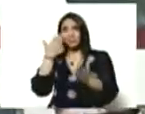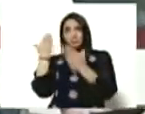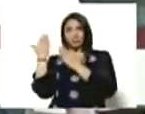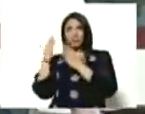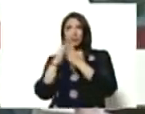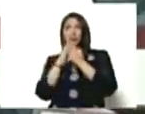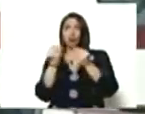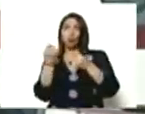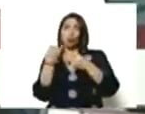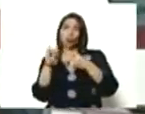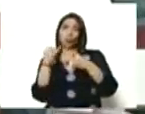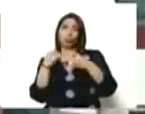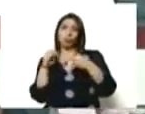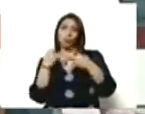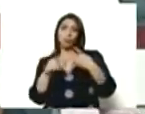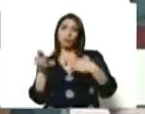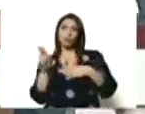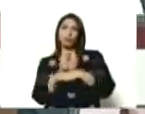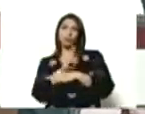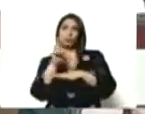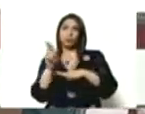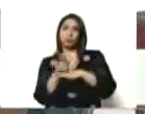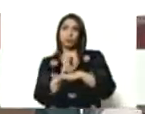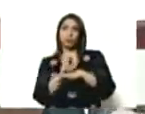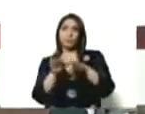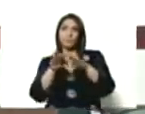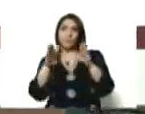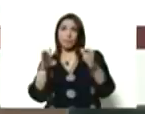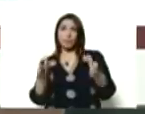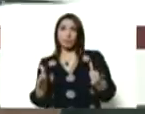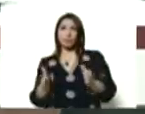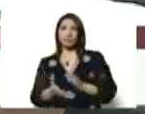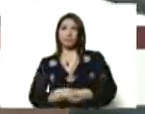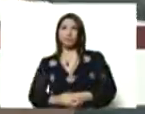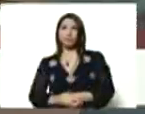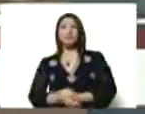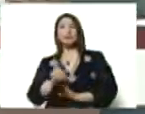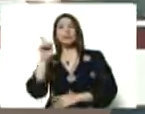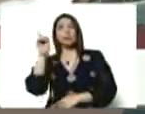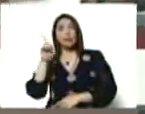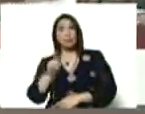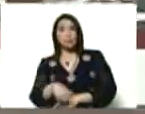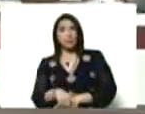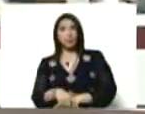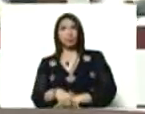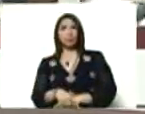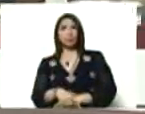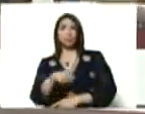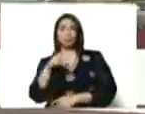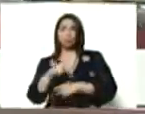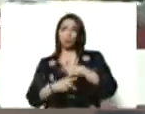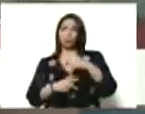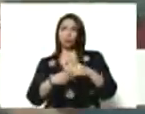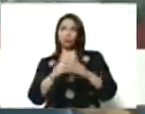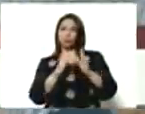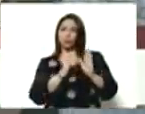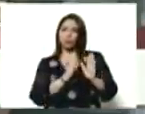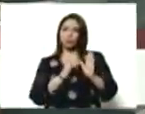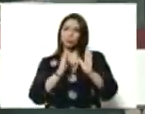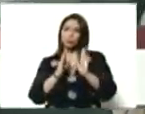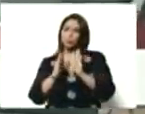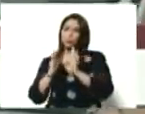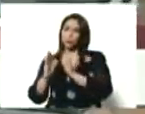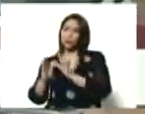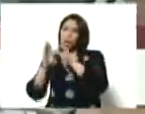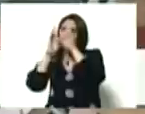Todos los instrumentos que están utilizándose en el escritorio, en la mesa electoral, también han pasado por el debido proceso de